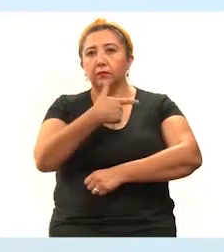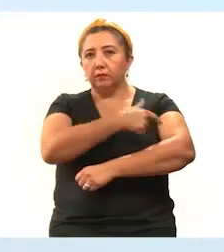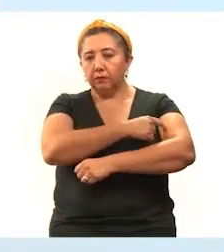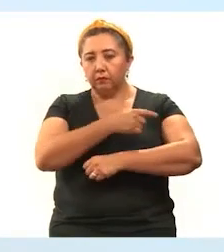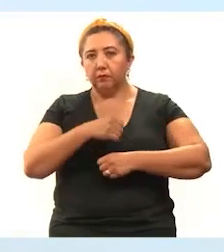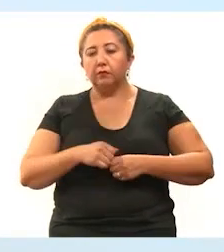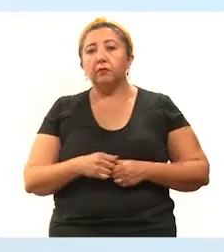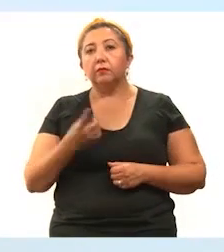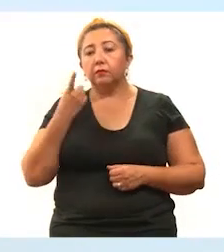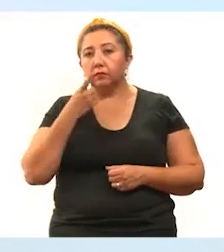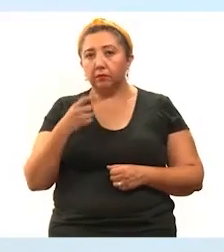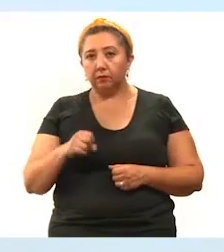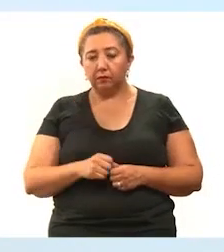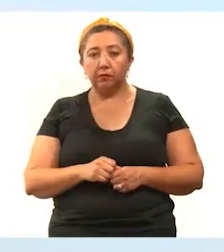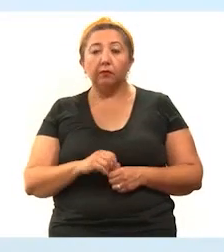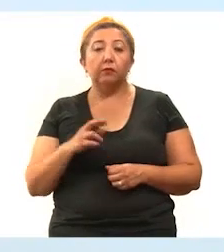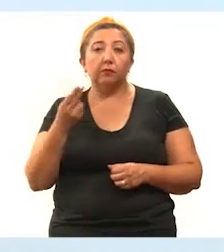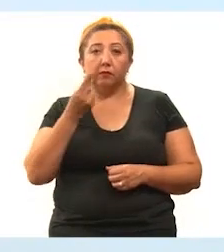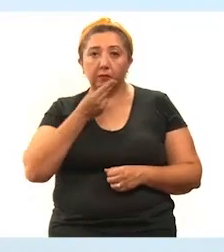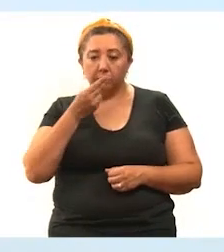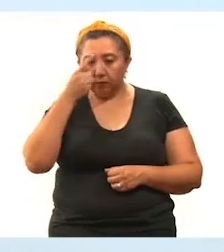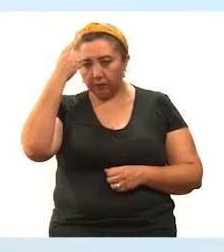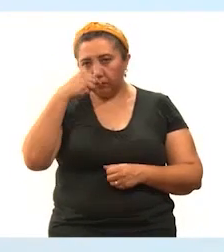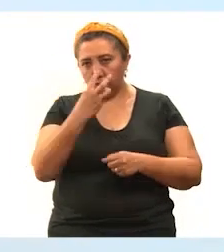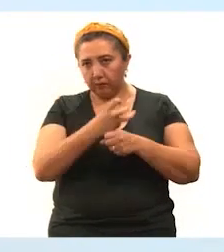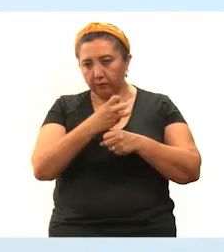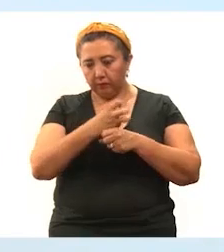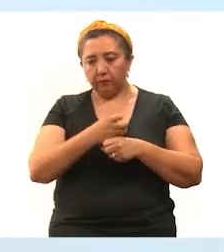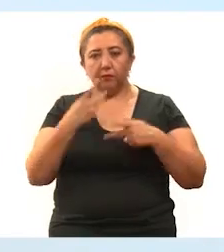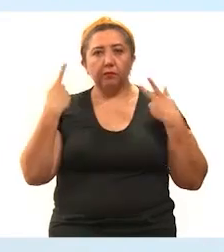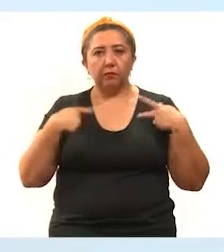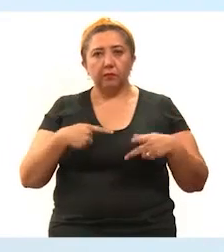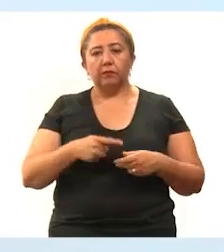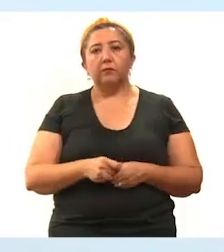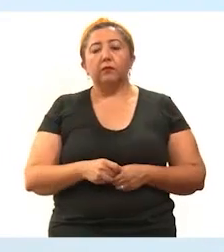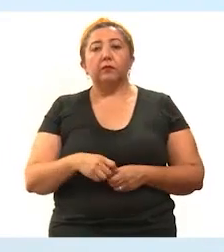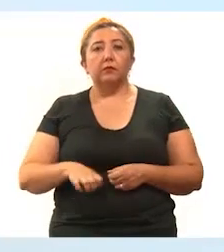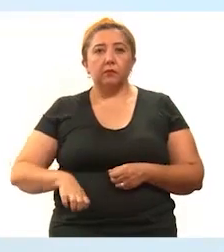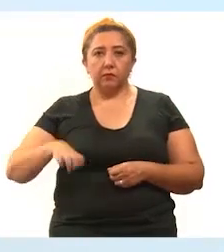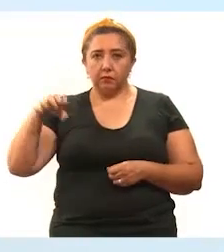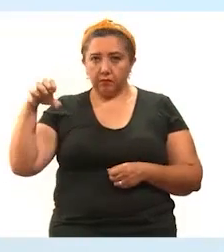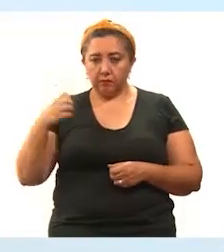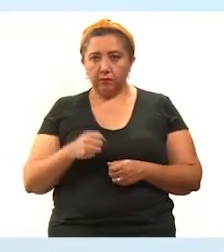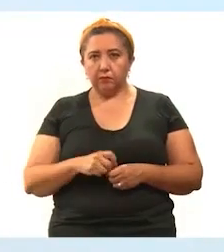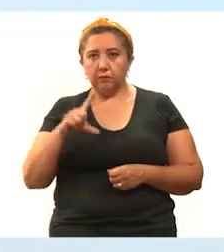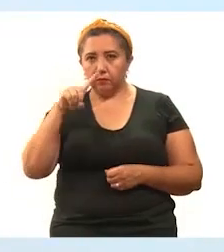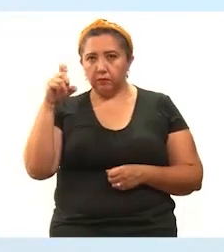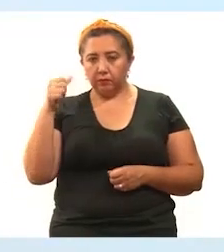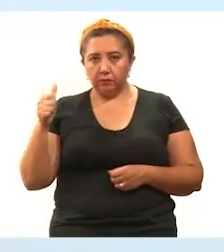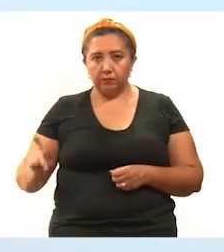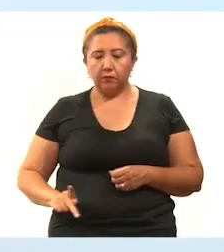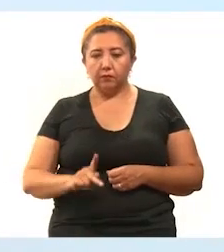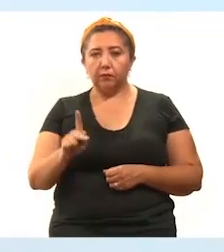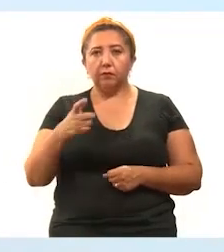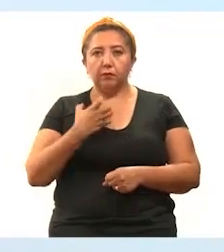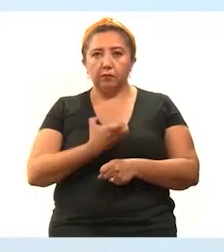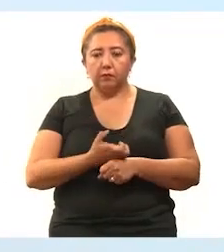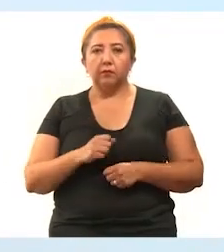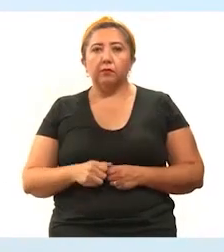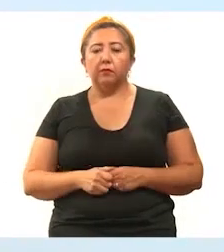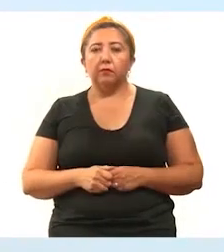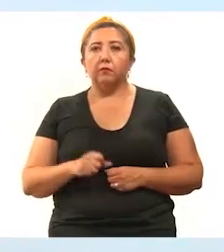vacunación correspondiente a la dosis de refuerzo contra el coronavirus de personas de ese rango de edad en los 106 municipios del